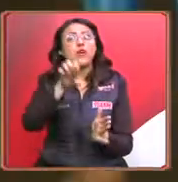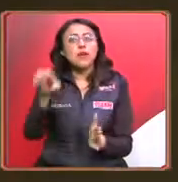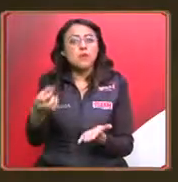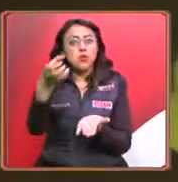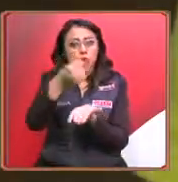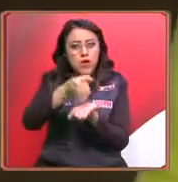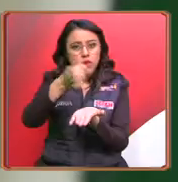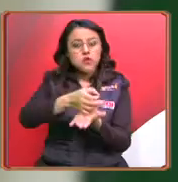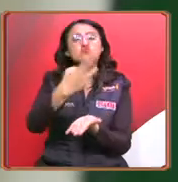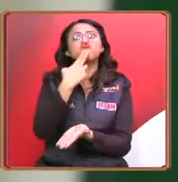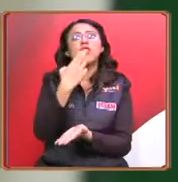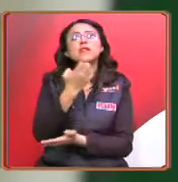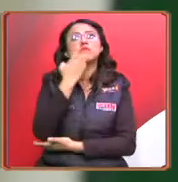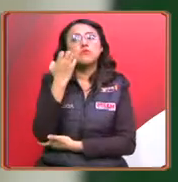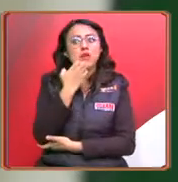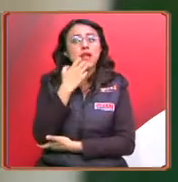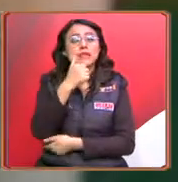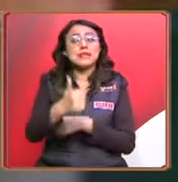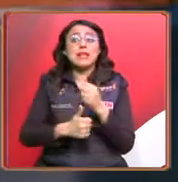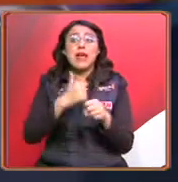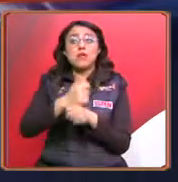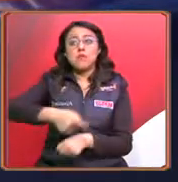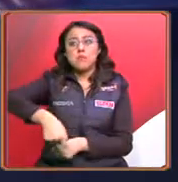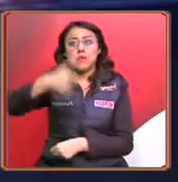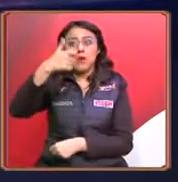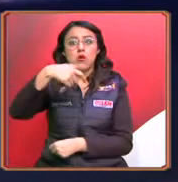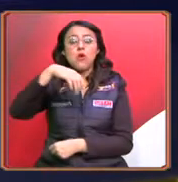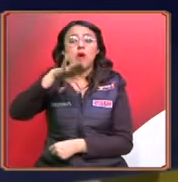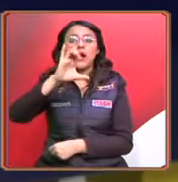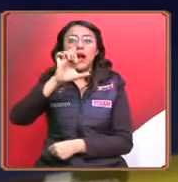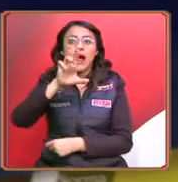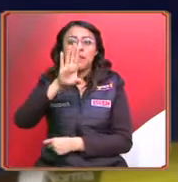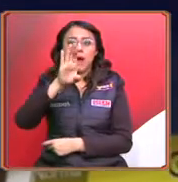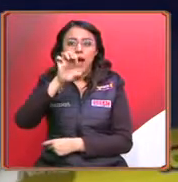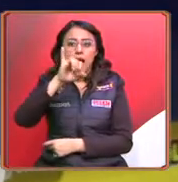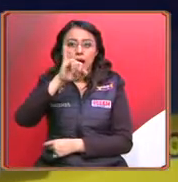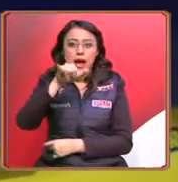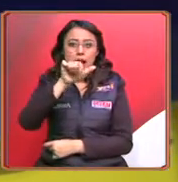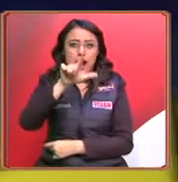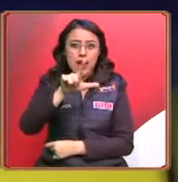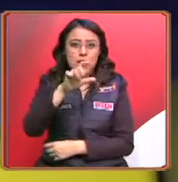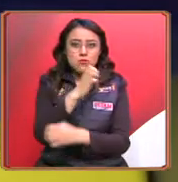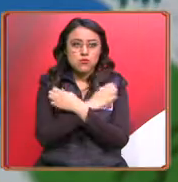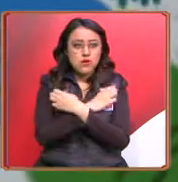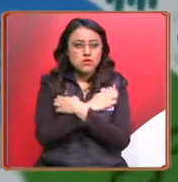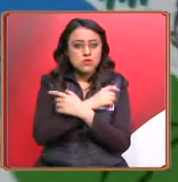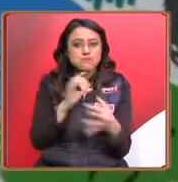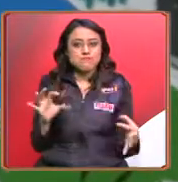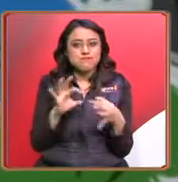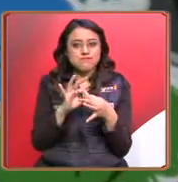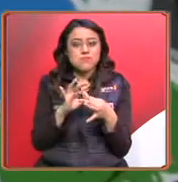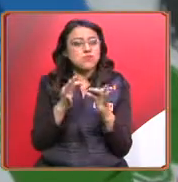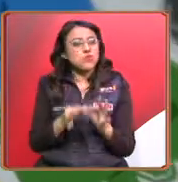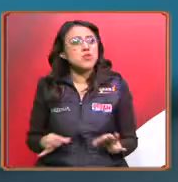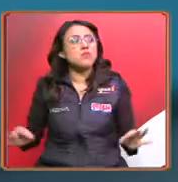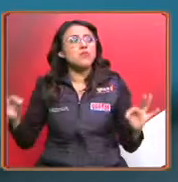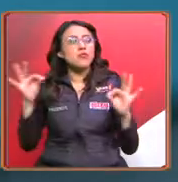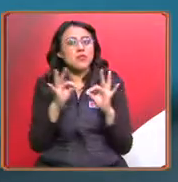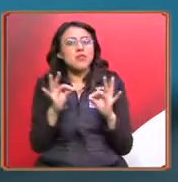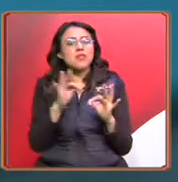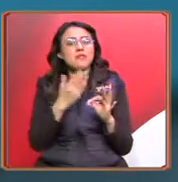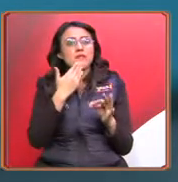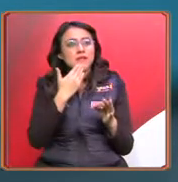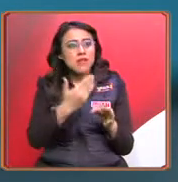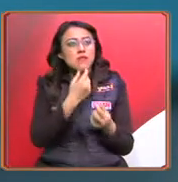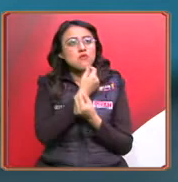usan en la escuela. Y este año, por primera vez, Carvajal Educación se suma a la causa. Para nosotros es algo muy importante colaborar con los